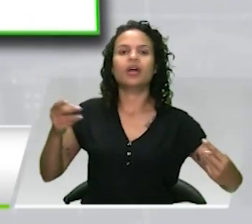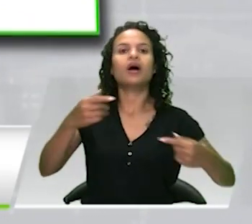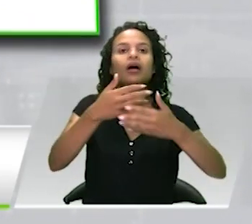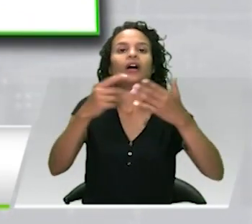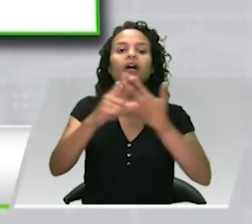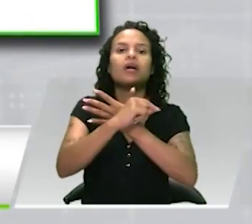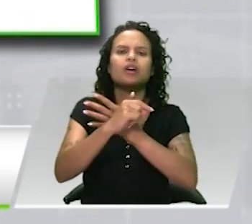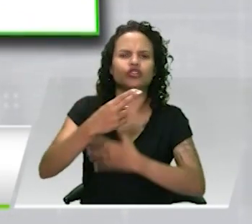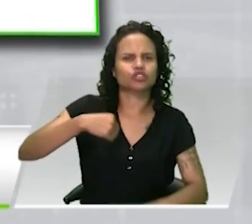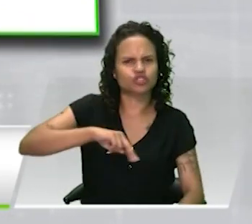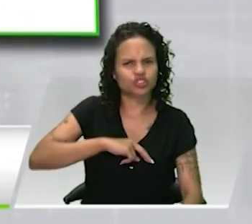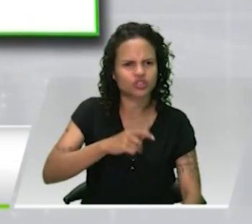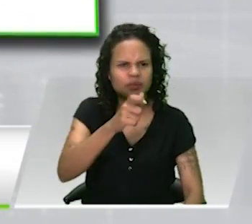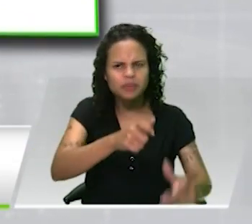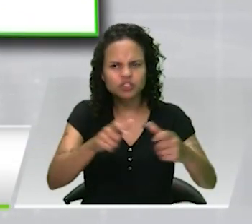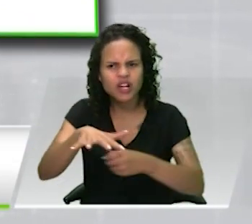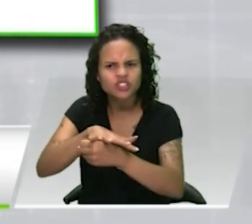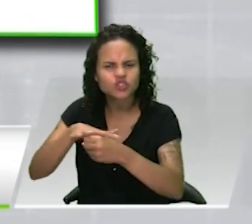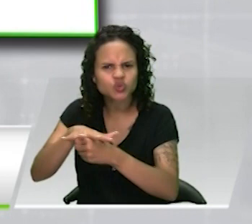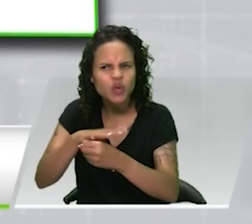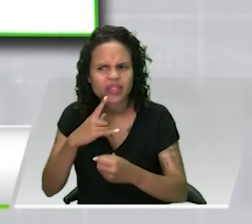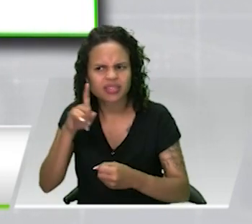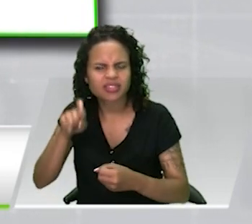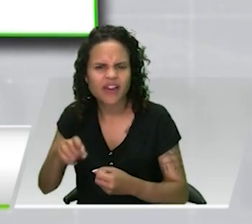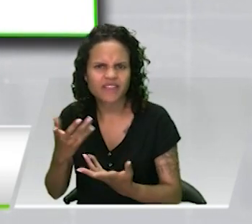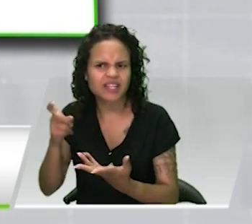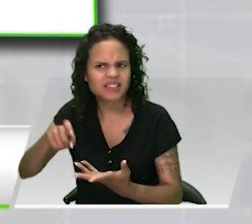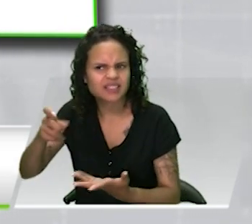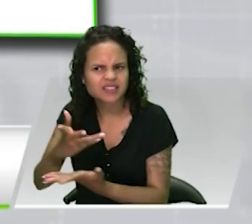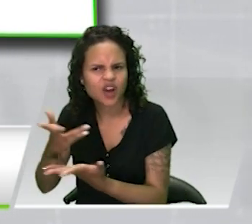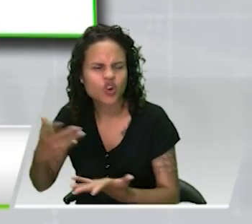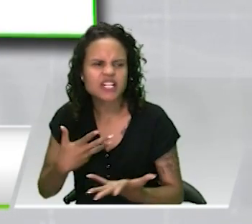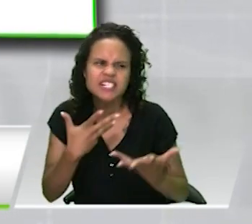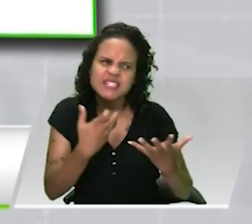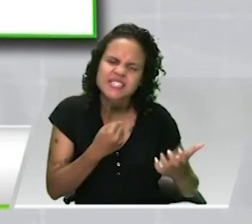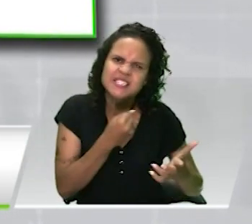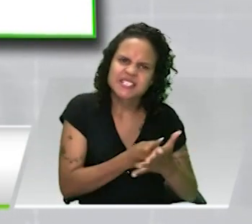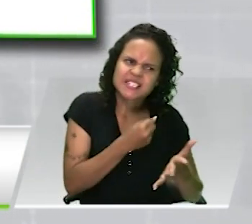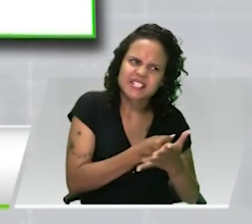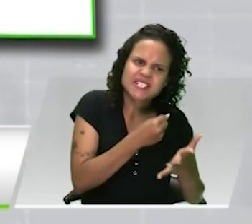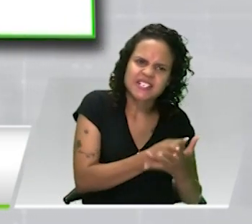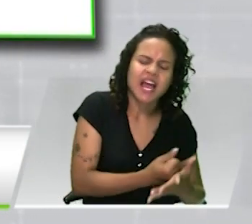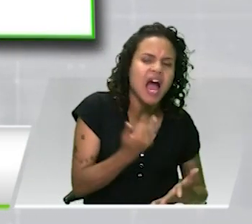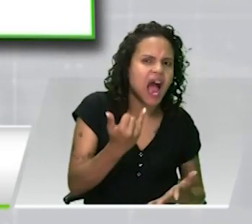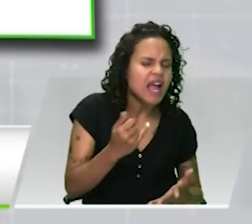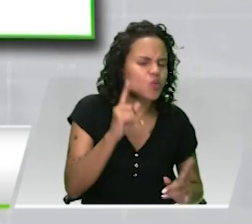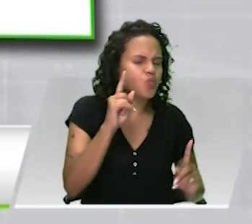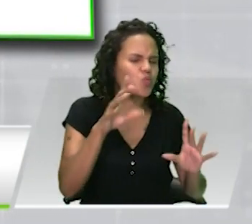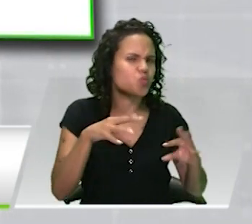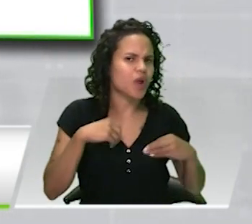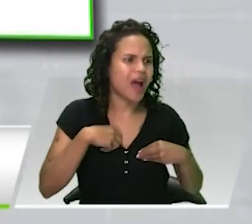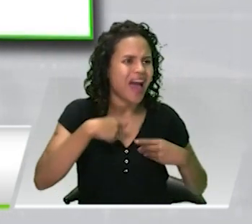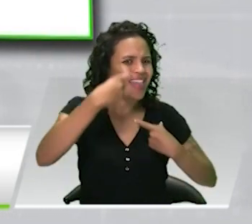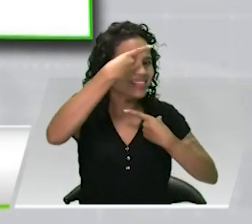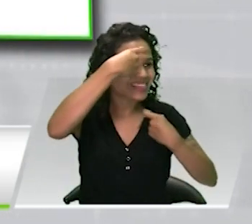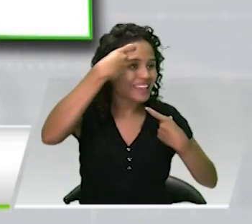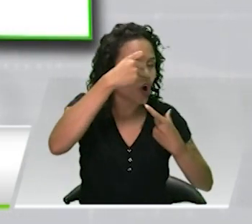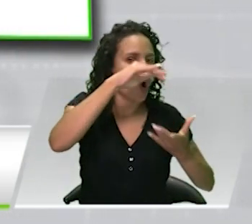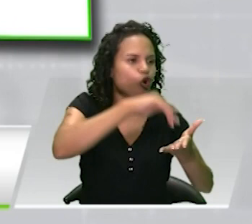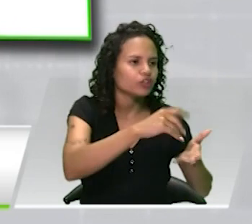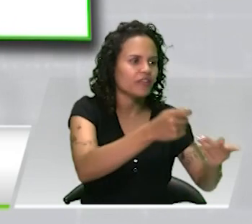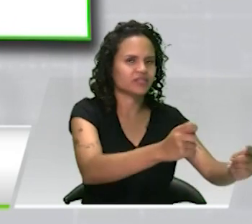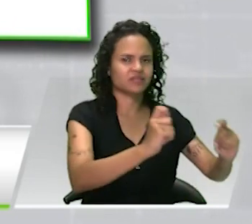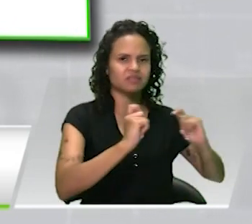las herramientas disponibles. Solo vemos una alternativa aceptable, que Tigo pase nuevamente a ser controlada